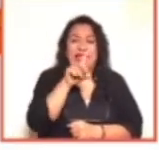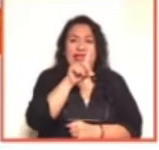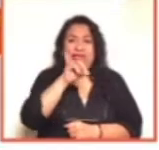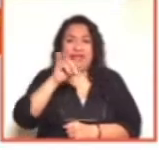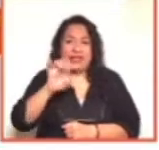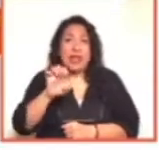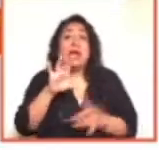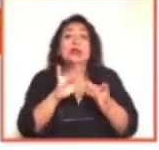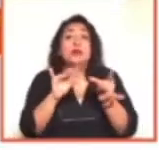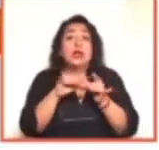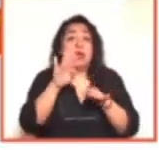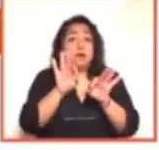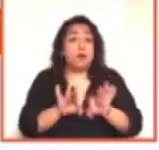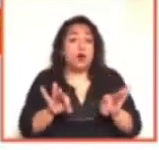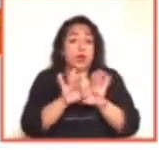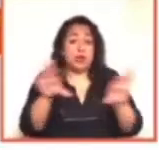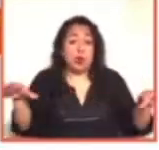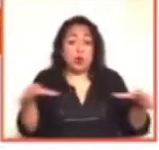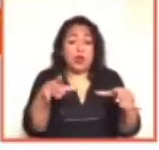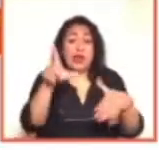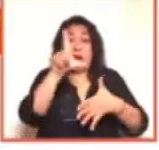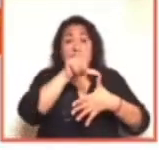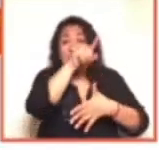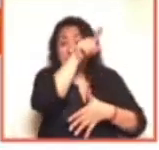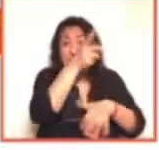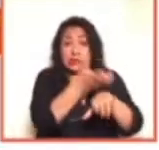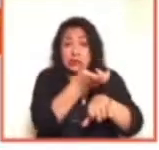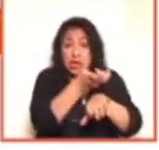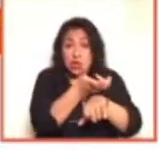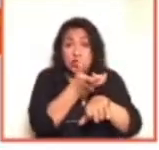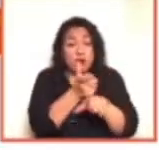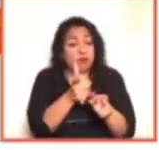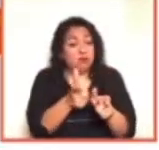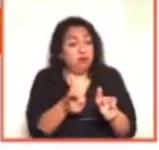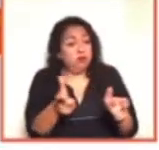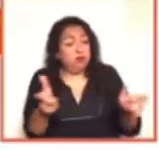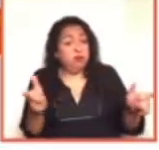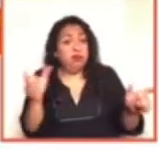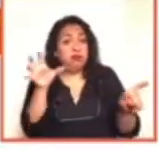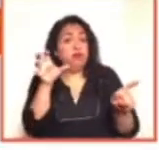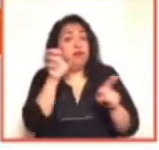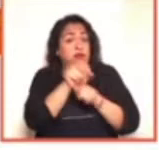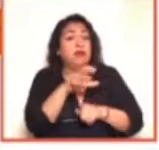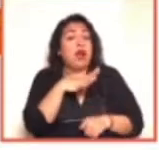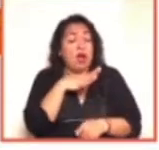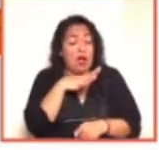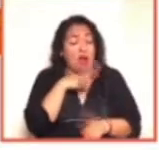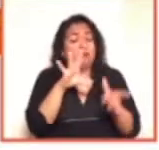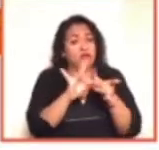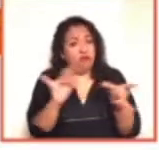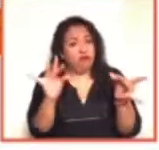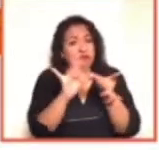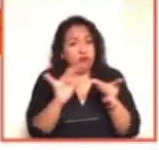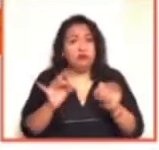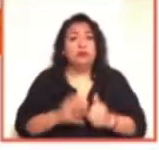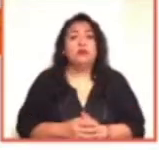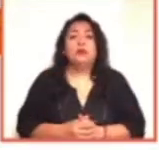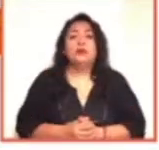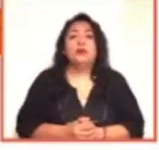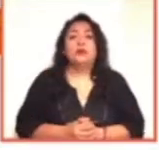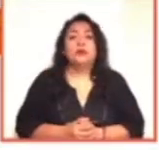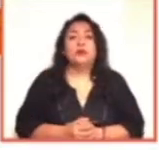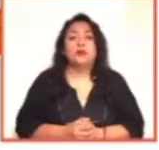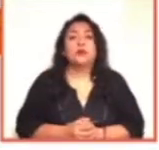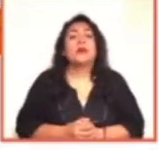creciente importancia de la comunidad latina en Estados Unidos y de los retos que enfrenta. One of the challenges that we continue